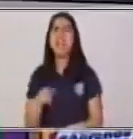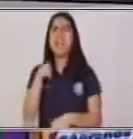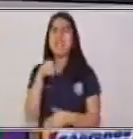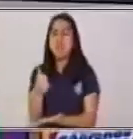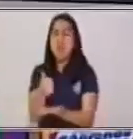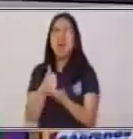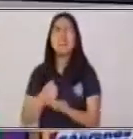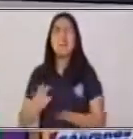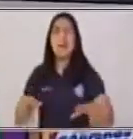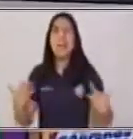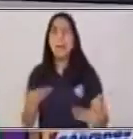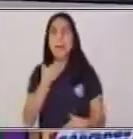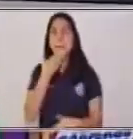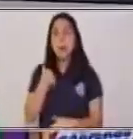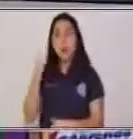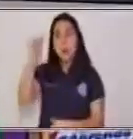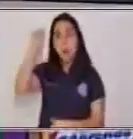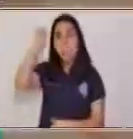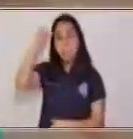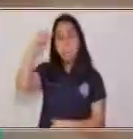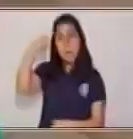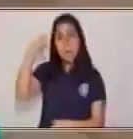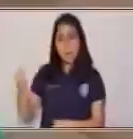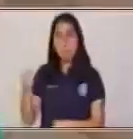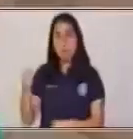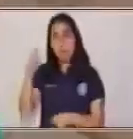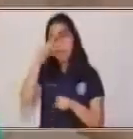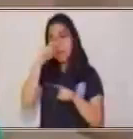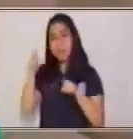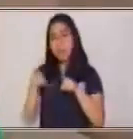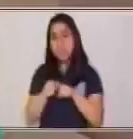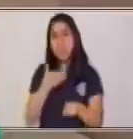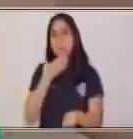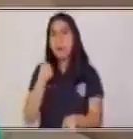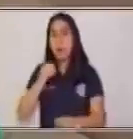¿verdad? Nuestra habilidad lingüística. Bueno, en resumen,